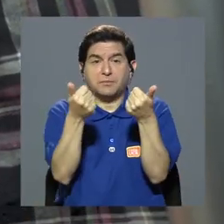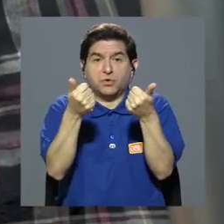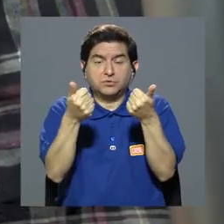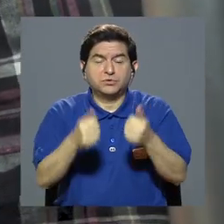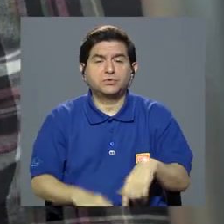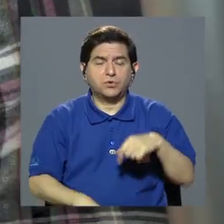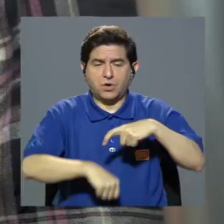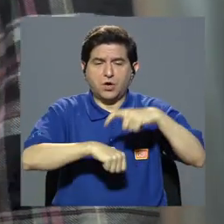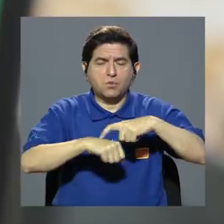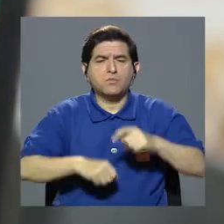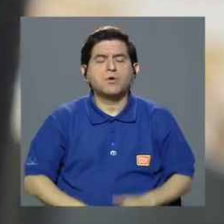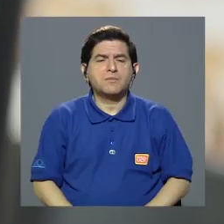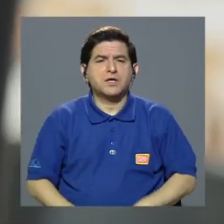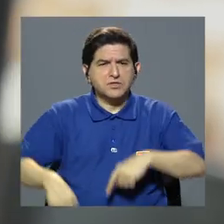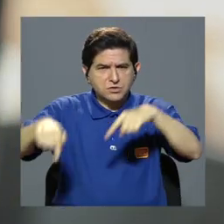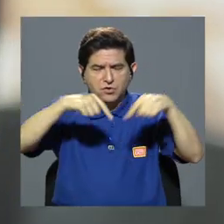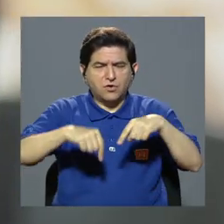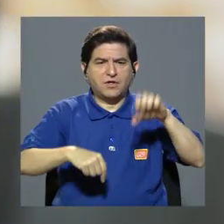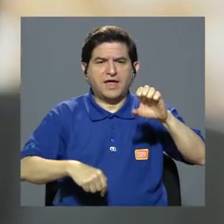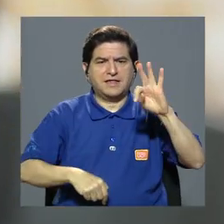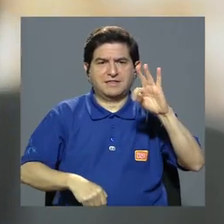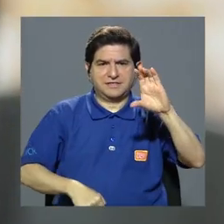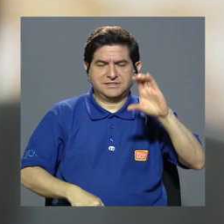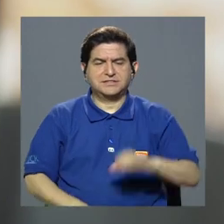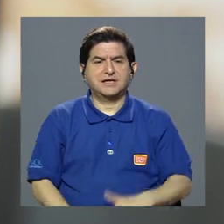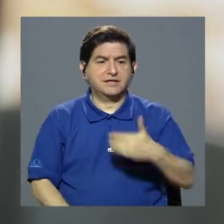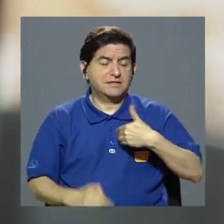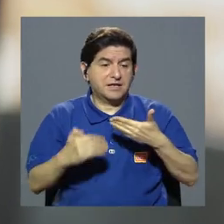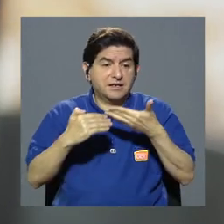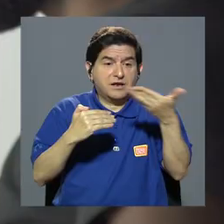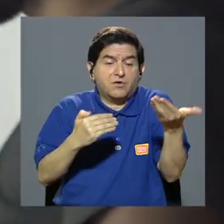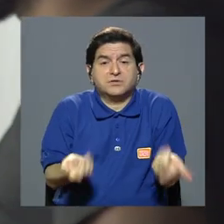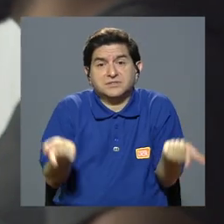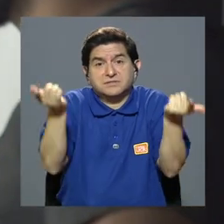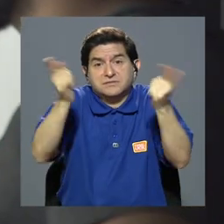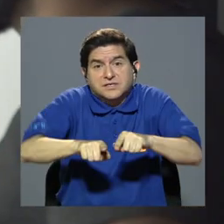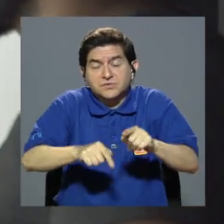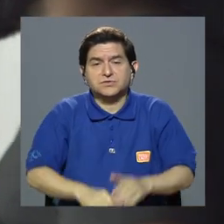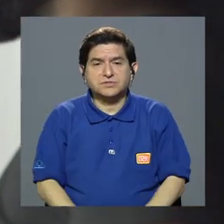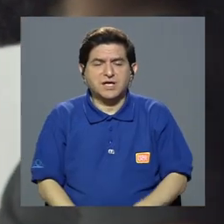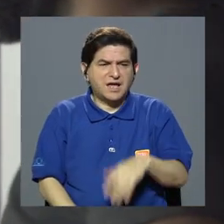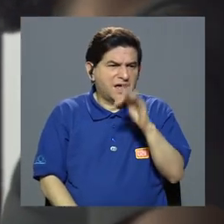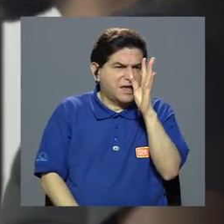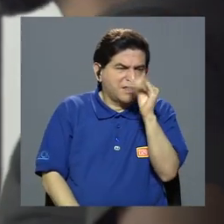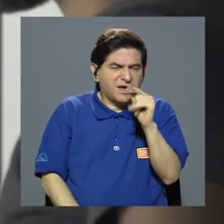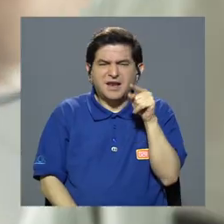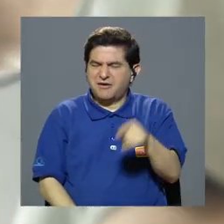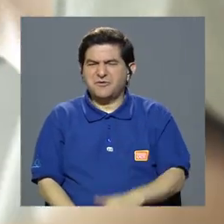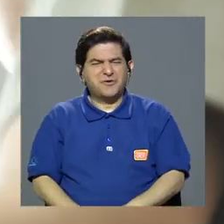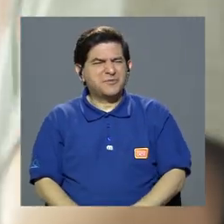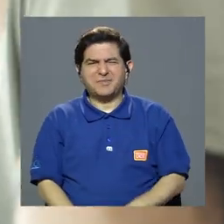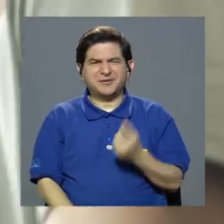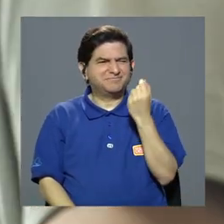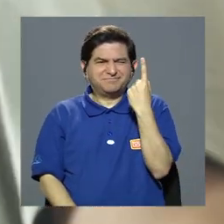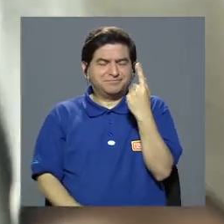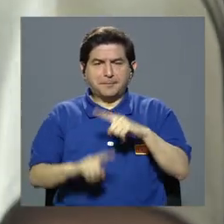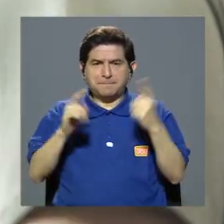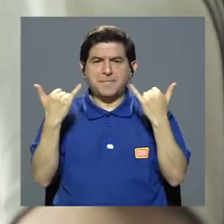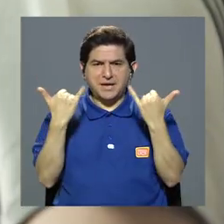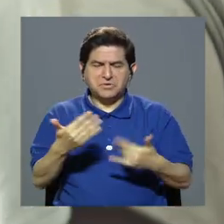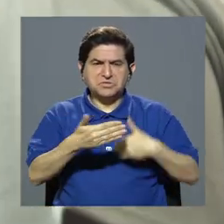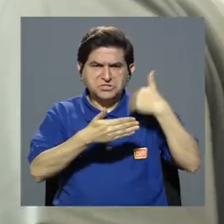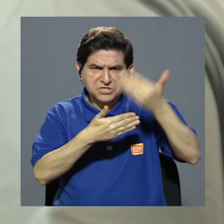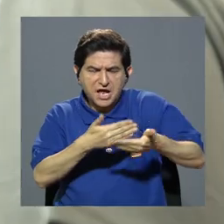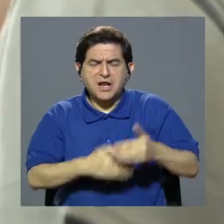decirte de repente en una grabación de etcétera teníamos dos cosas pasó en verdad sé cómo que la broma no salió tan graciosa pero